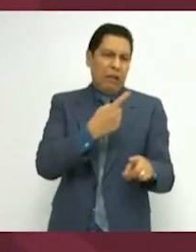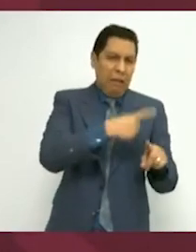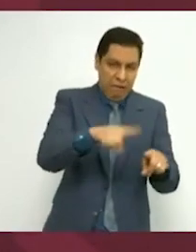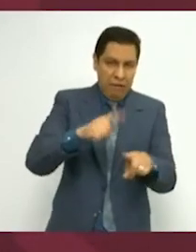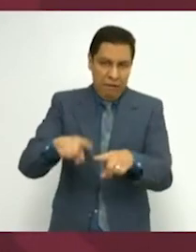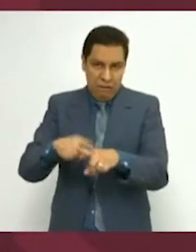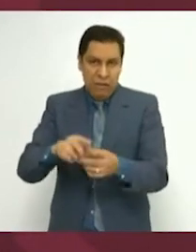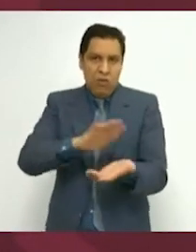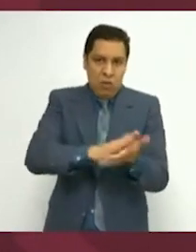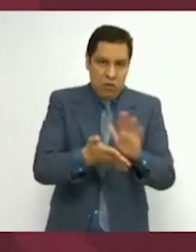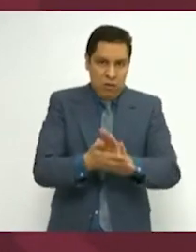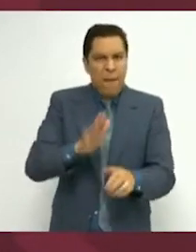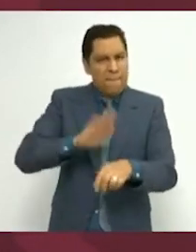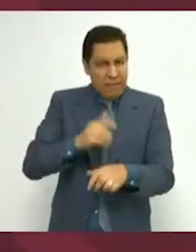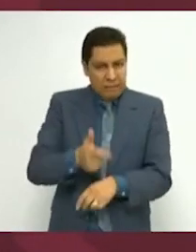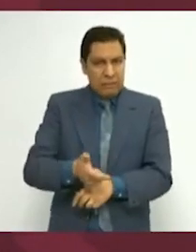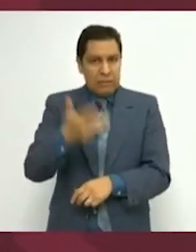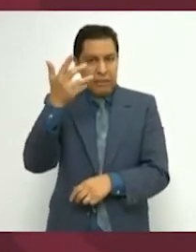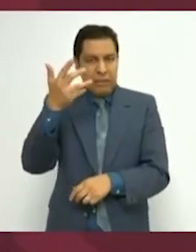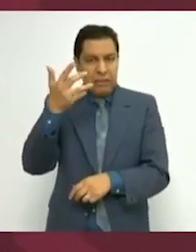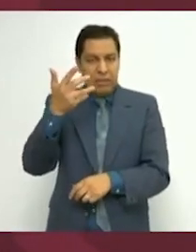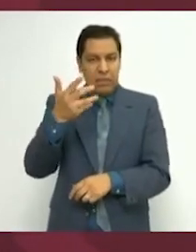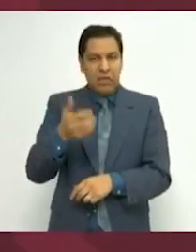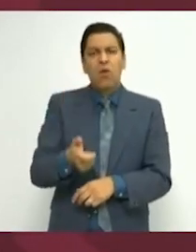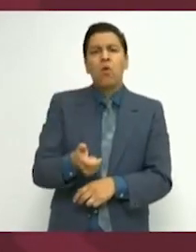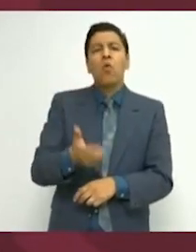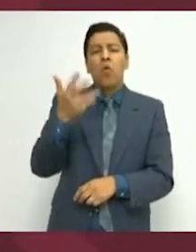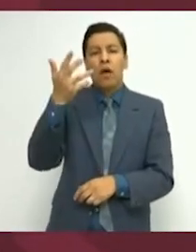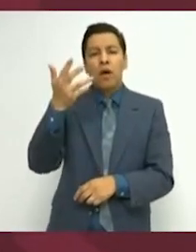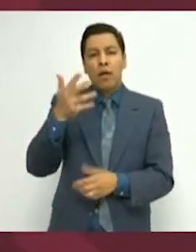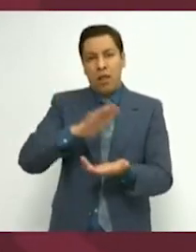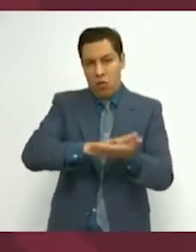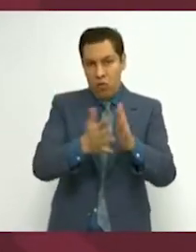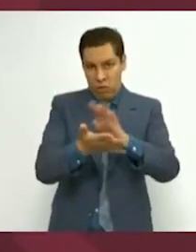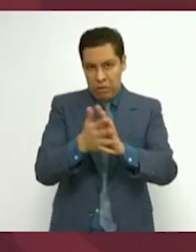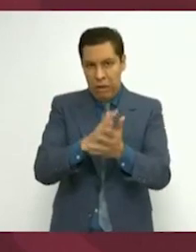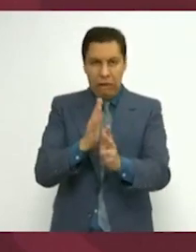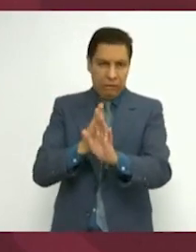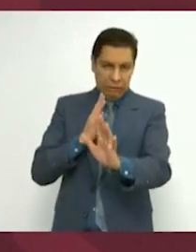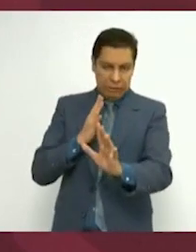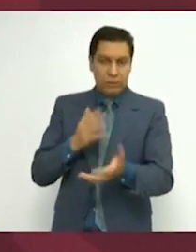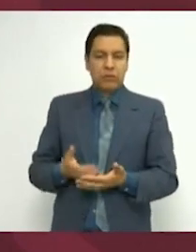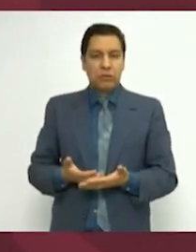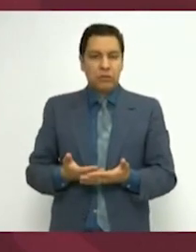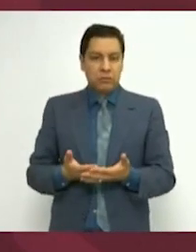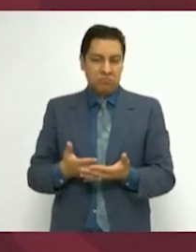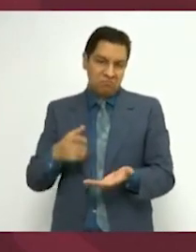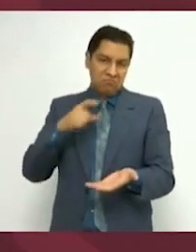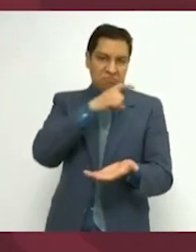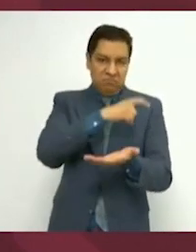La tortilla más cara está en las tortillerías.